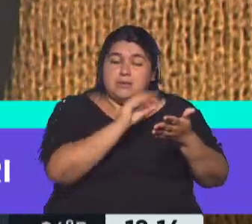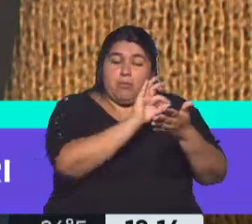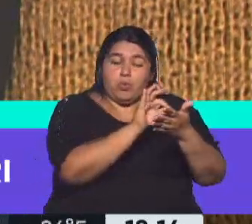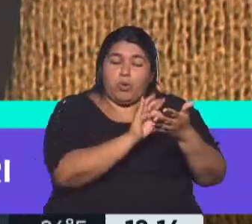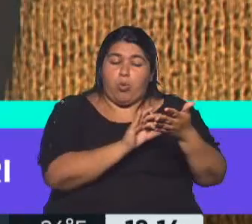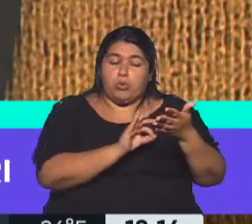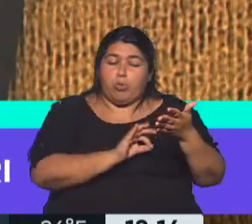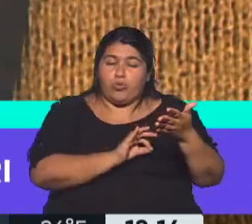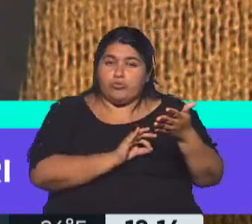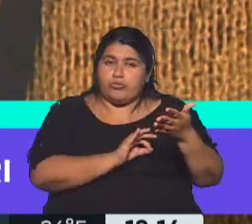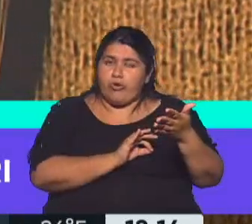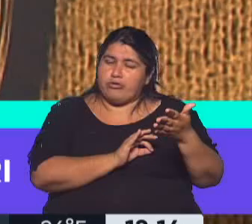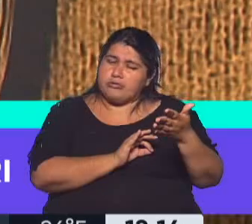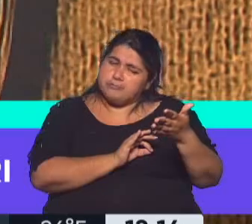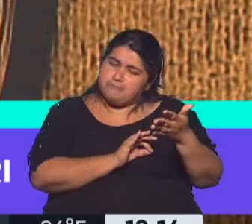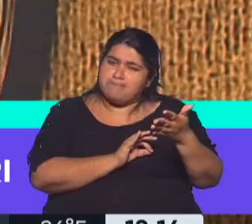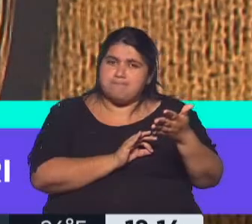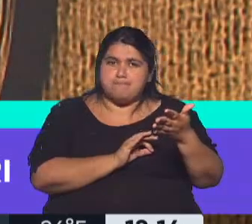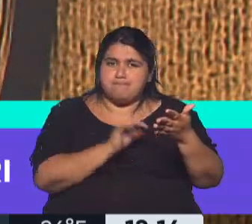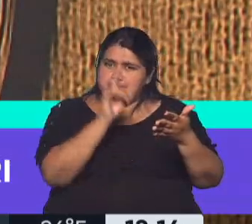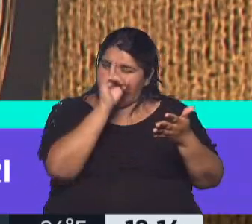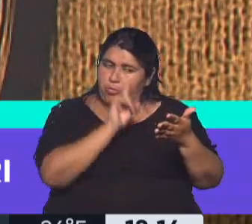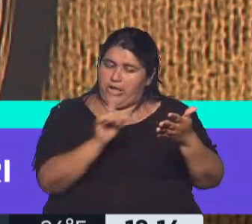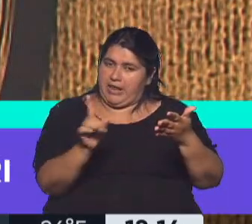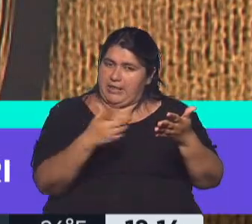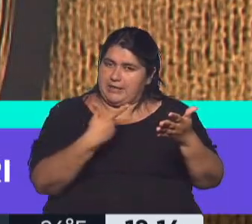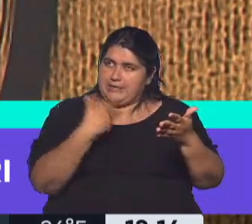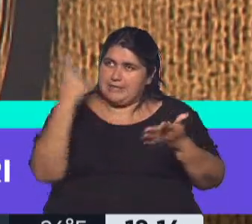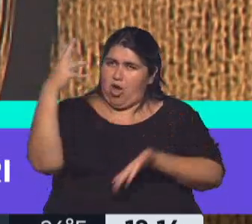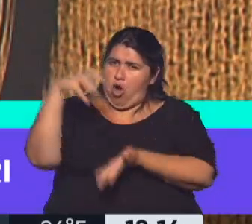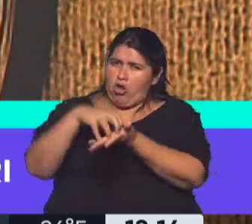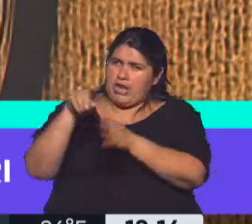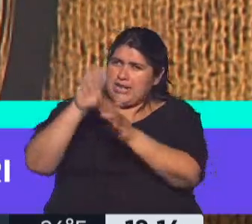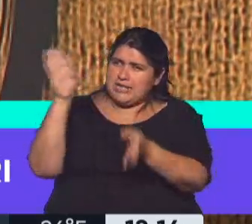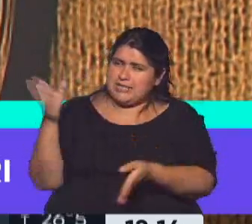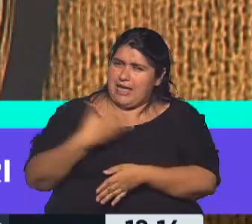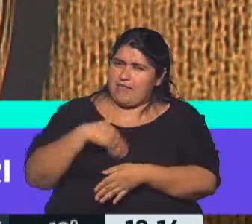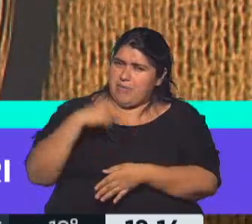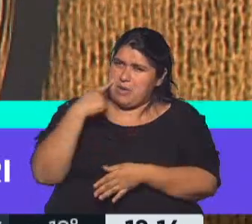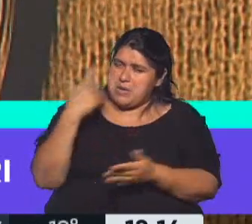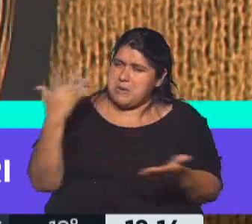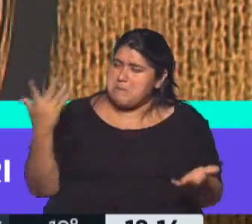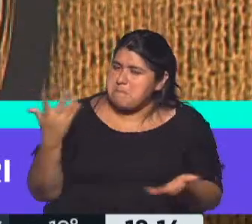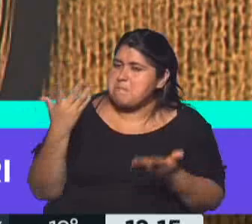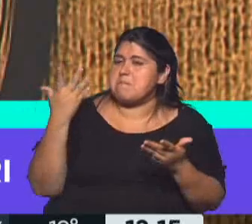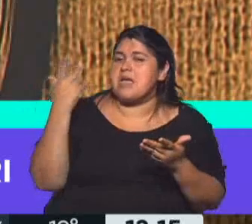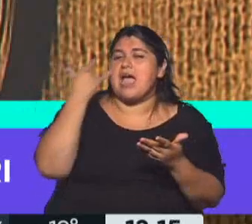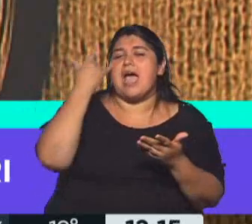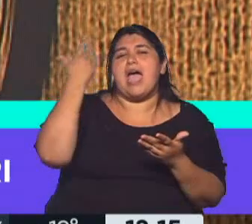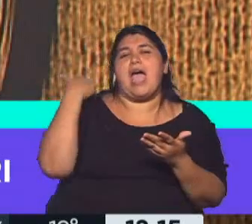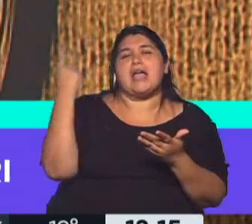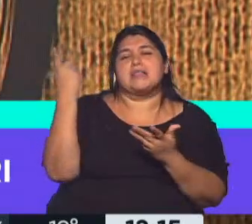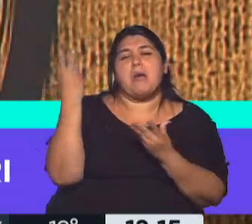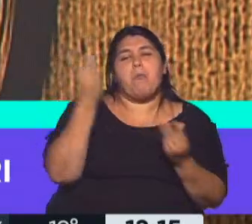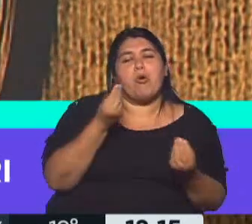punto inesperadas por parte de un organismo que en general venía avalando todo